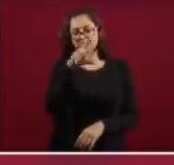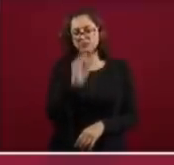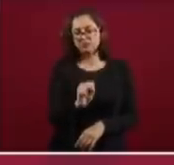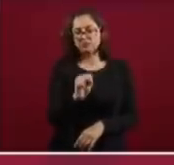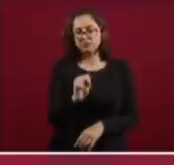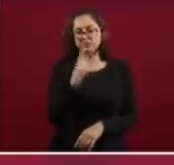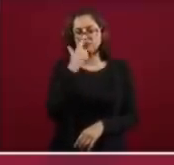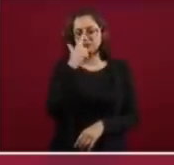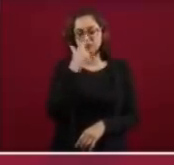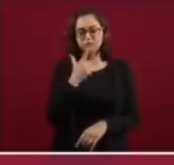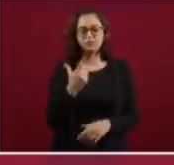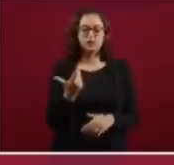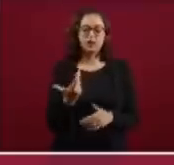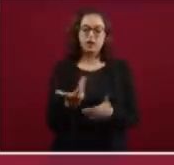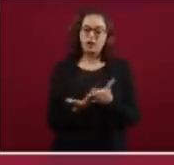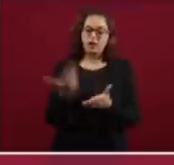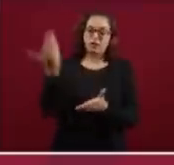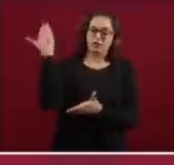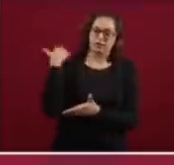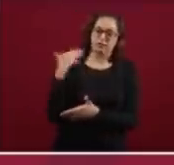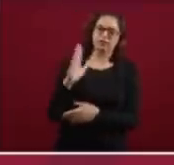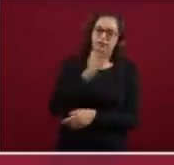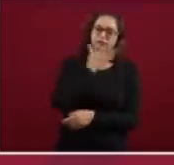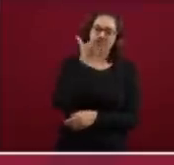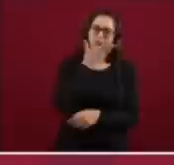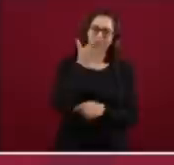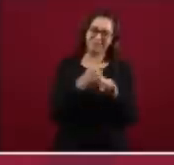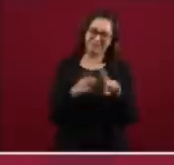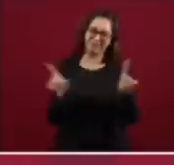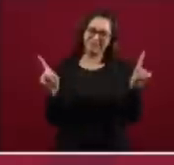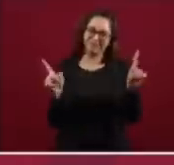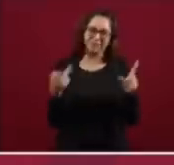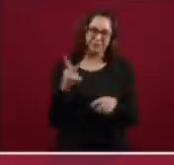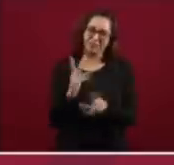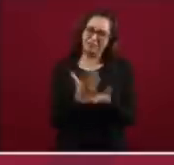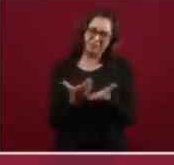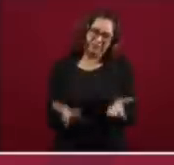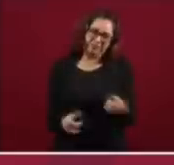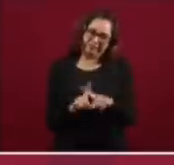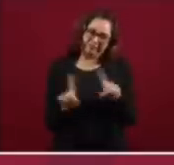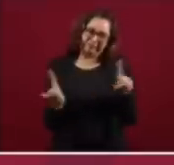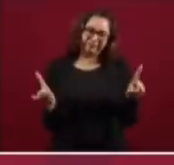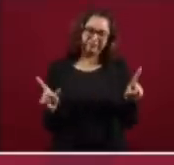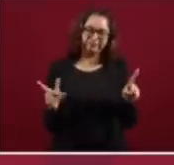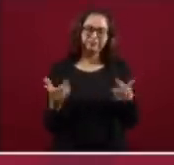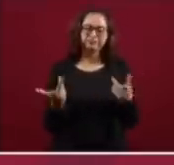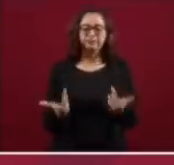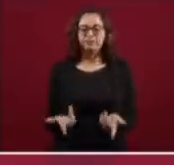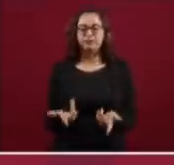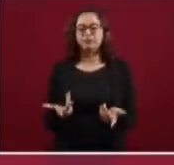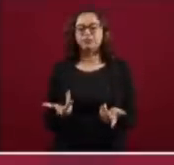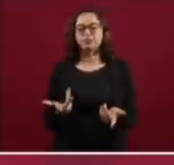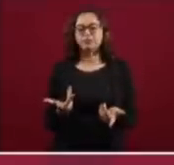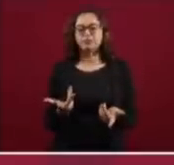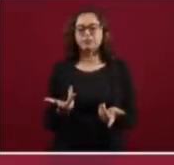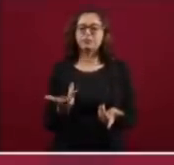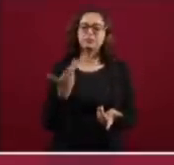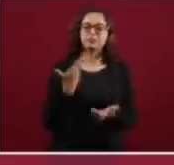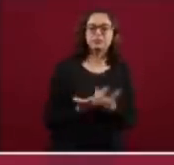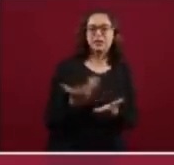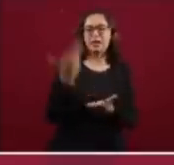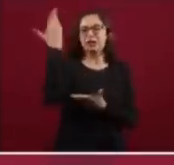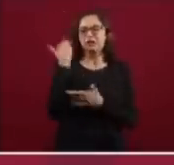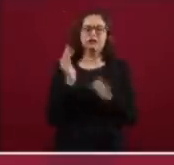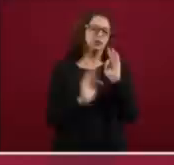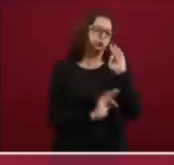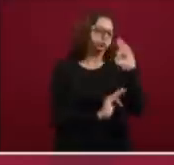es como antes pero es que antes pues había una atención especial